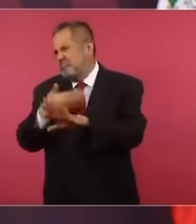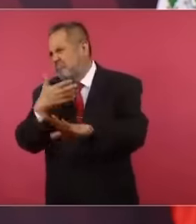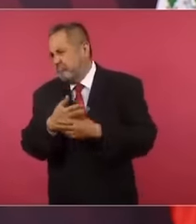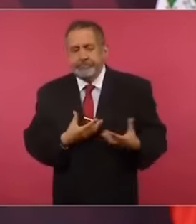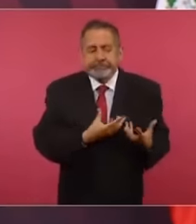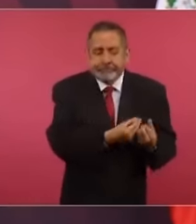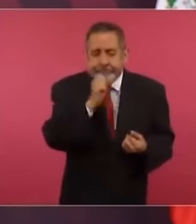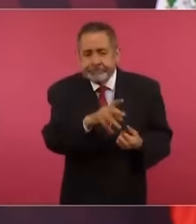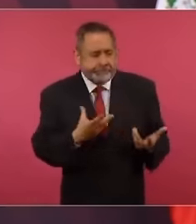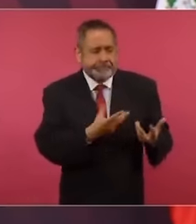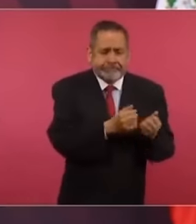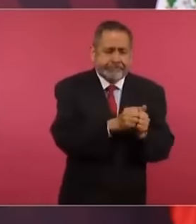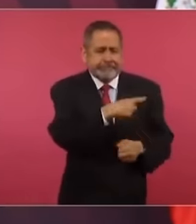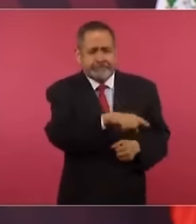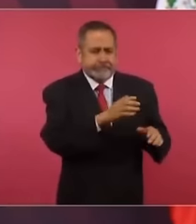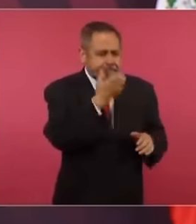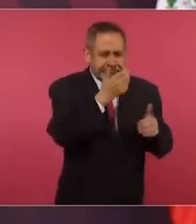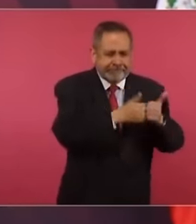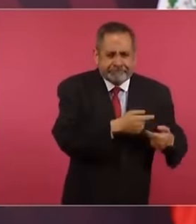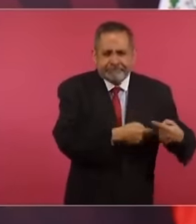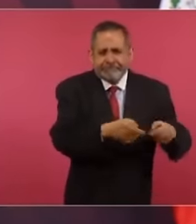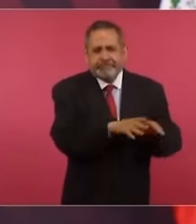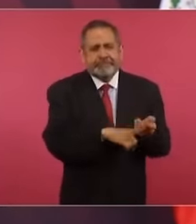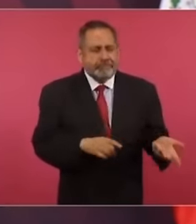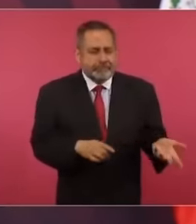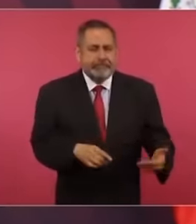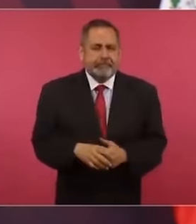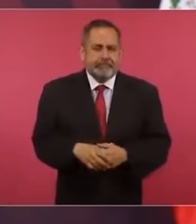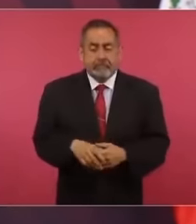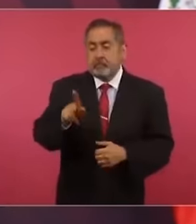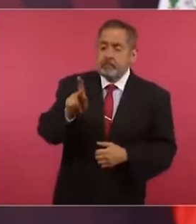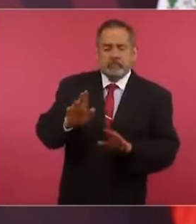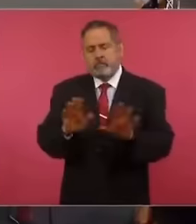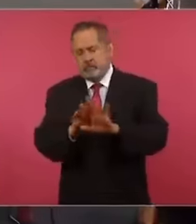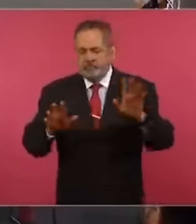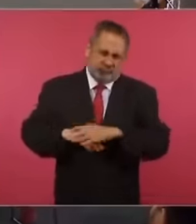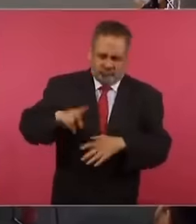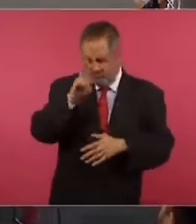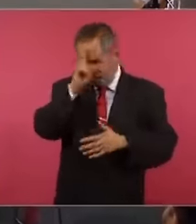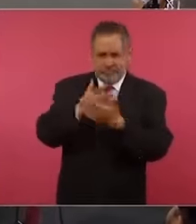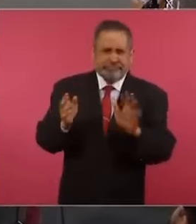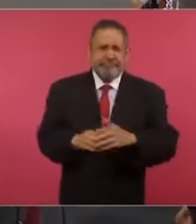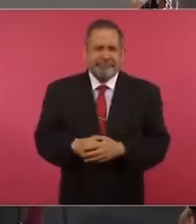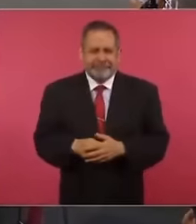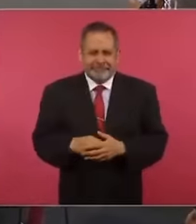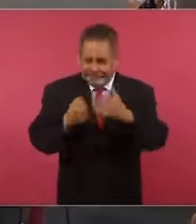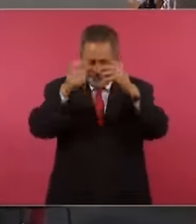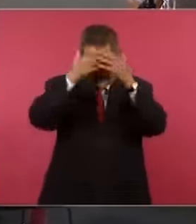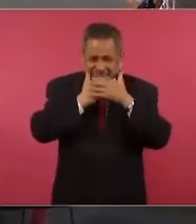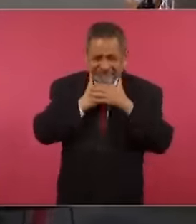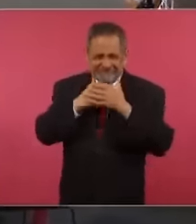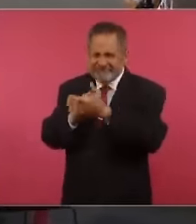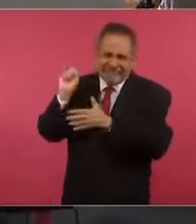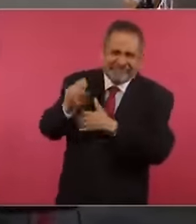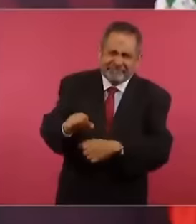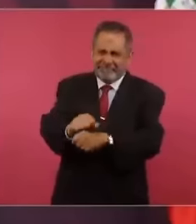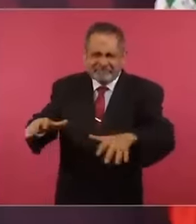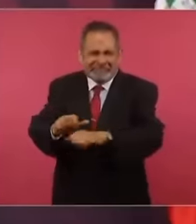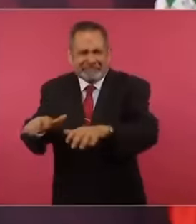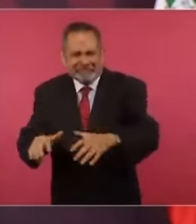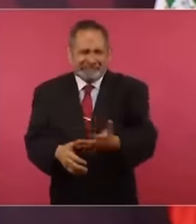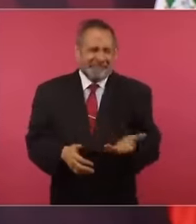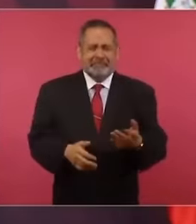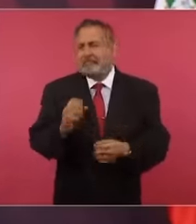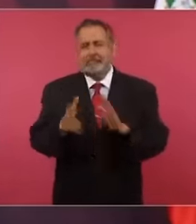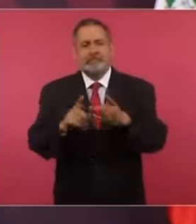Son conservadores, aunque se hagan pasar por radicales. Si traen una capucha y vienen a tirar bombas,